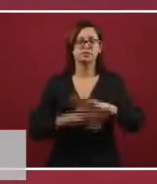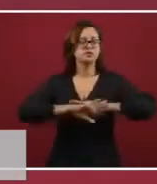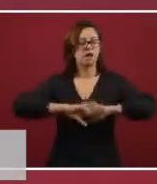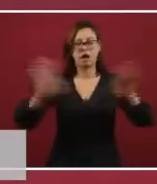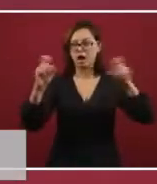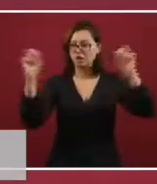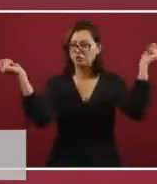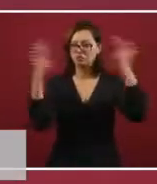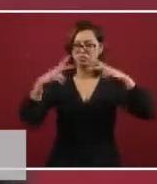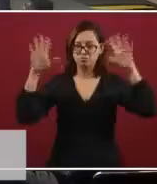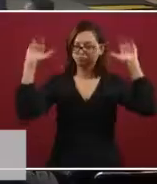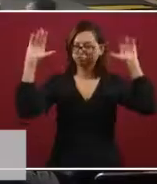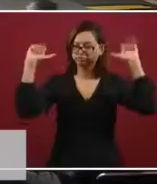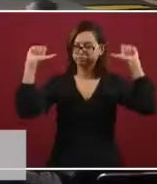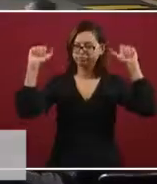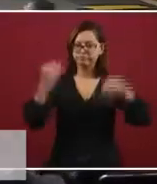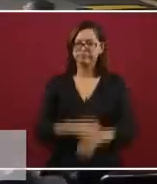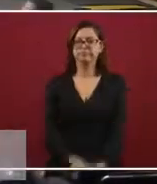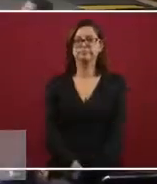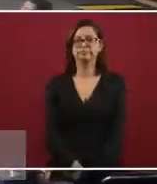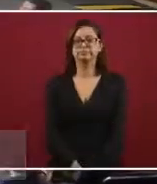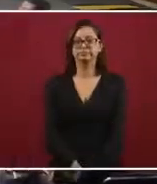vemos. Adiós, adiós.